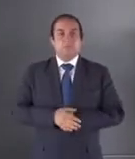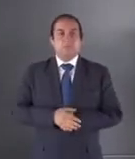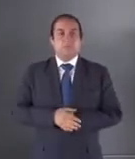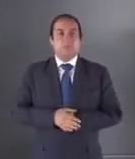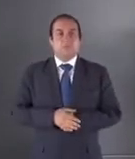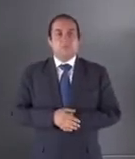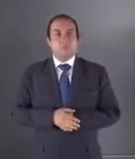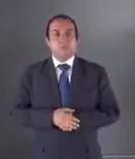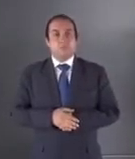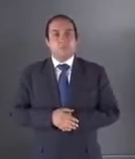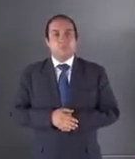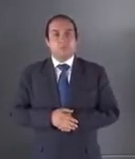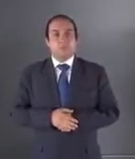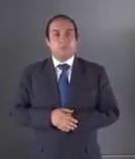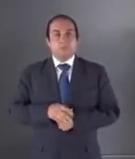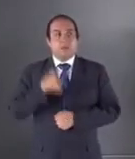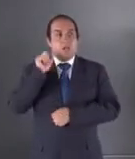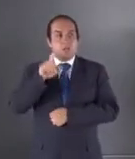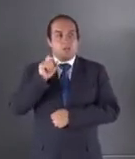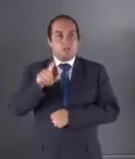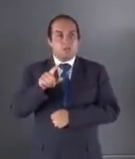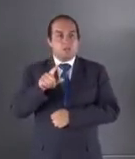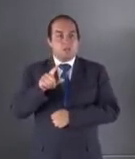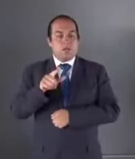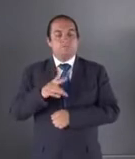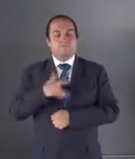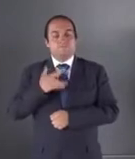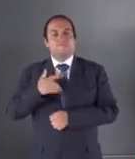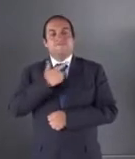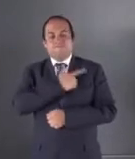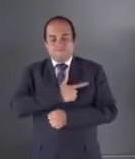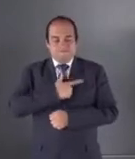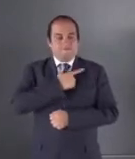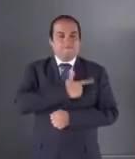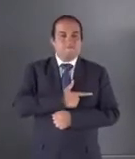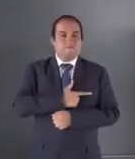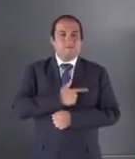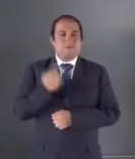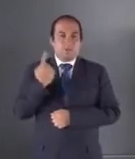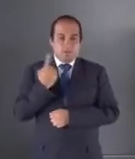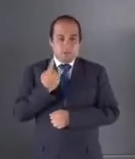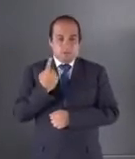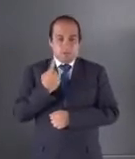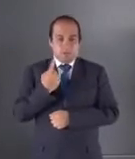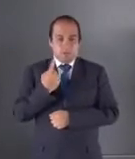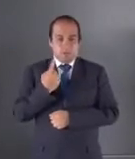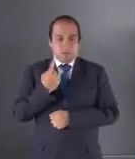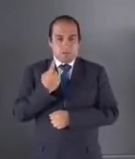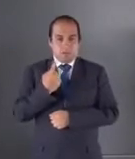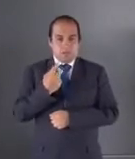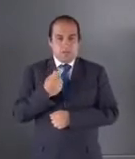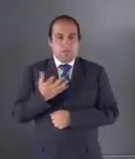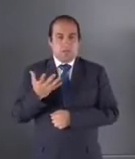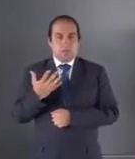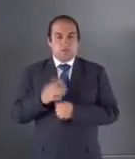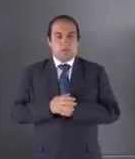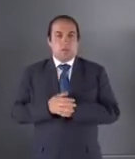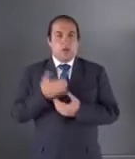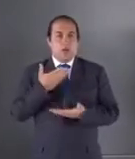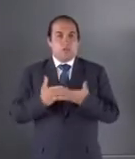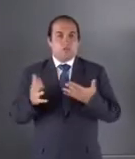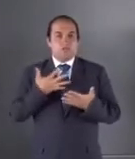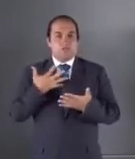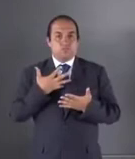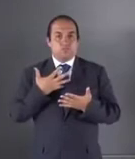sobre todo nos da mucho gusto que, a pesar de la situación económica y de